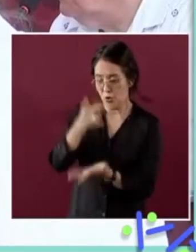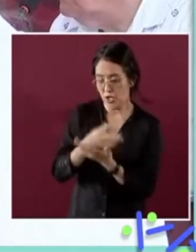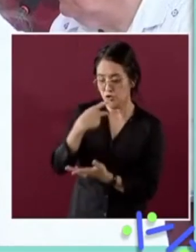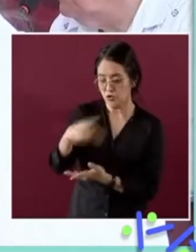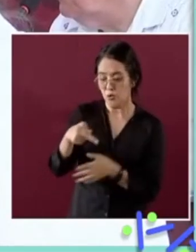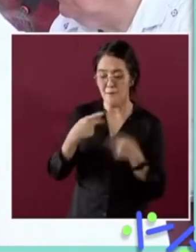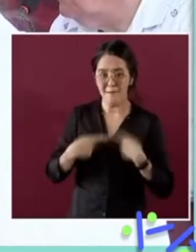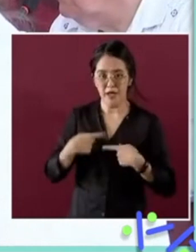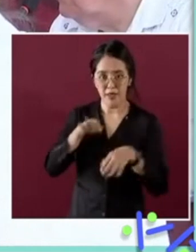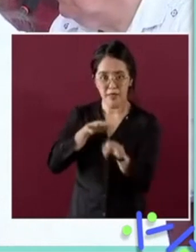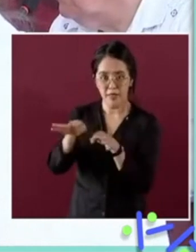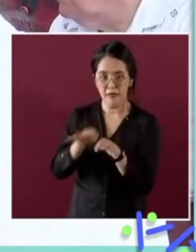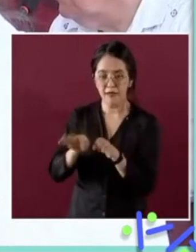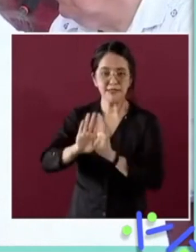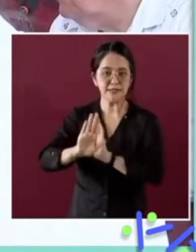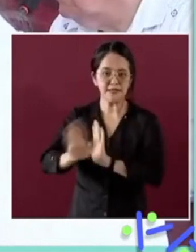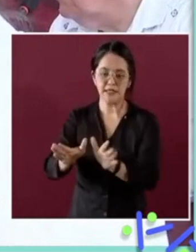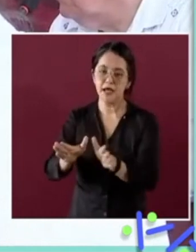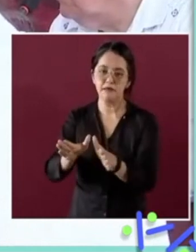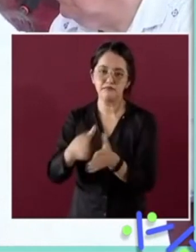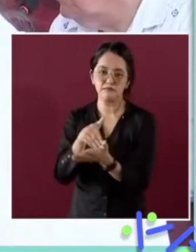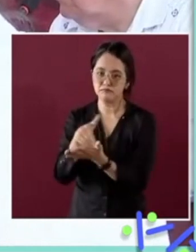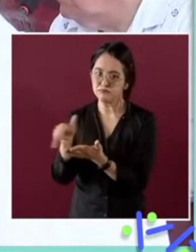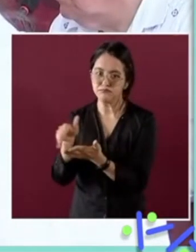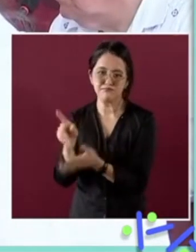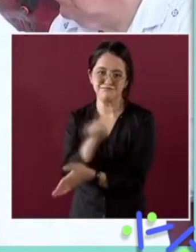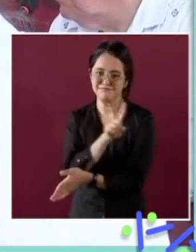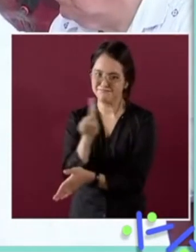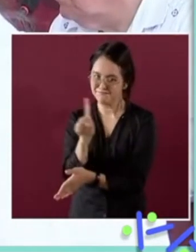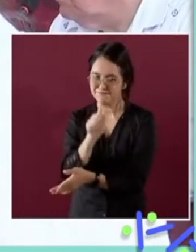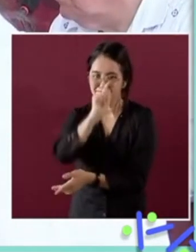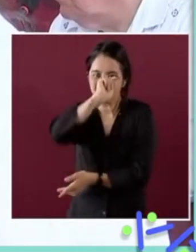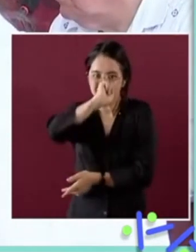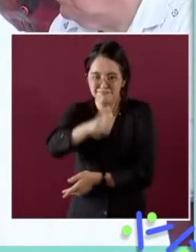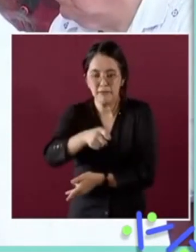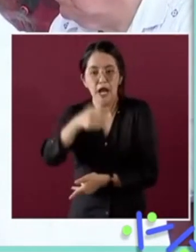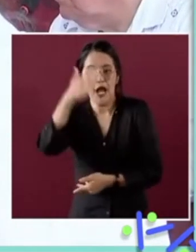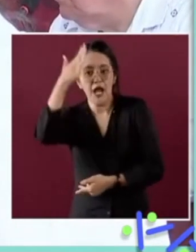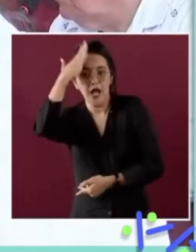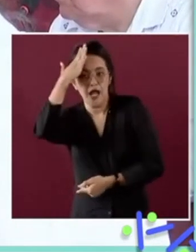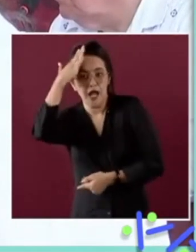no, simple y sencillamente. Vamos a poner a la cabeza un